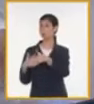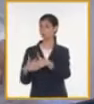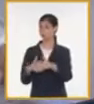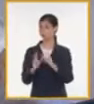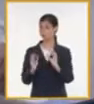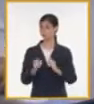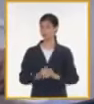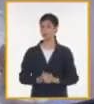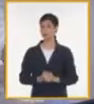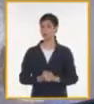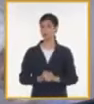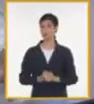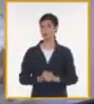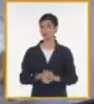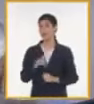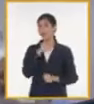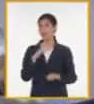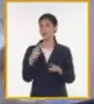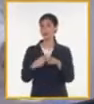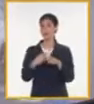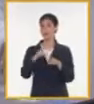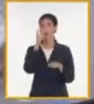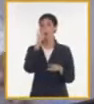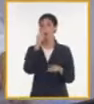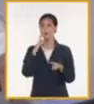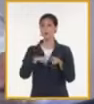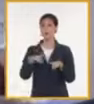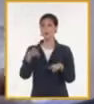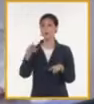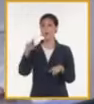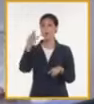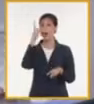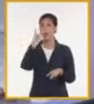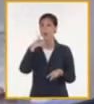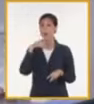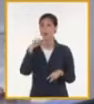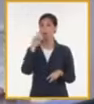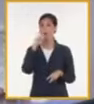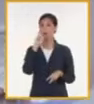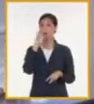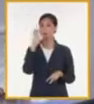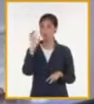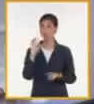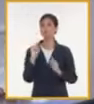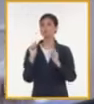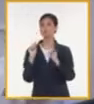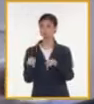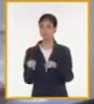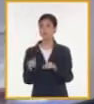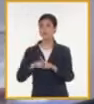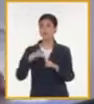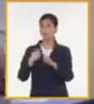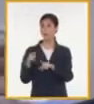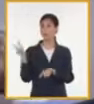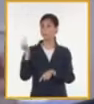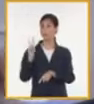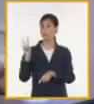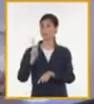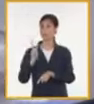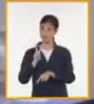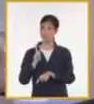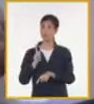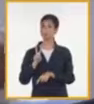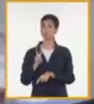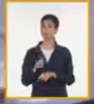mencionaba Orlando Bosch se mencionaban bombas se mencionaban escenario este venezolano contratados por Y qué pasó el